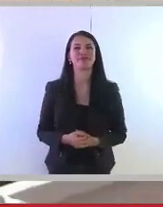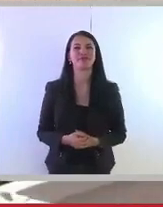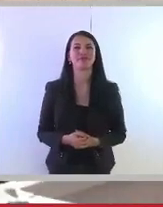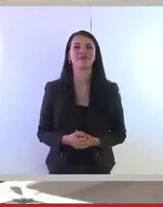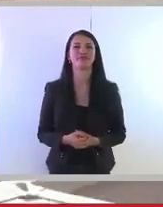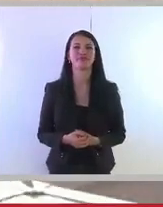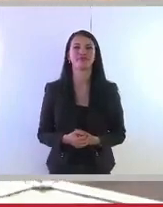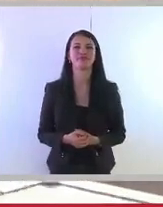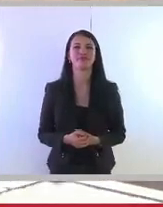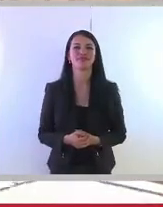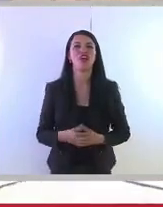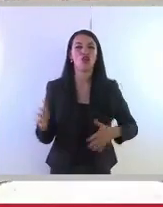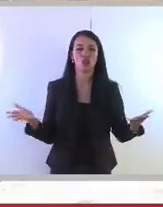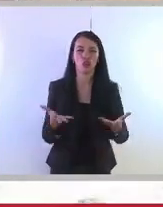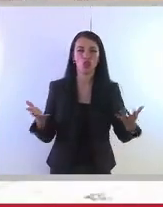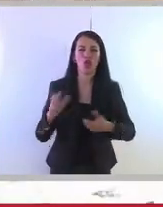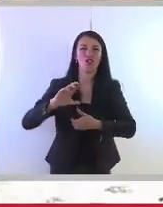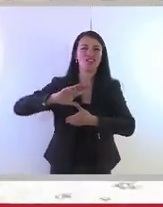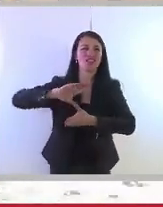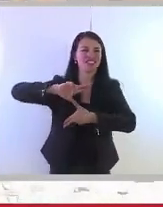¿dónde está Latinoamérica?